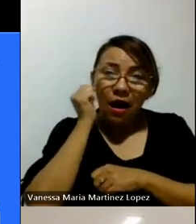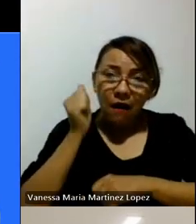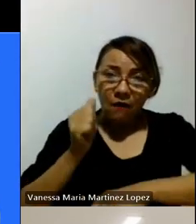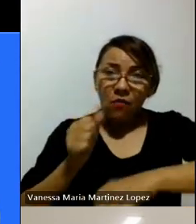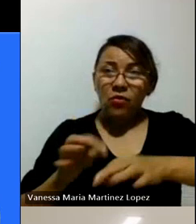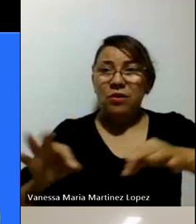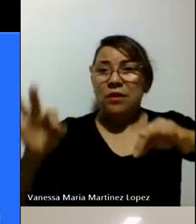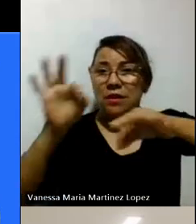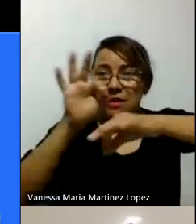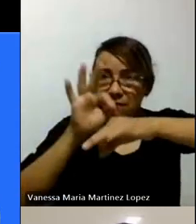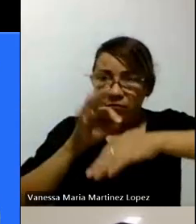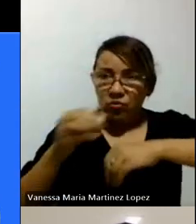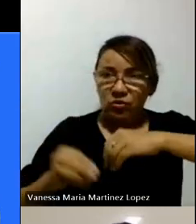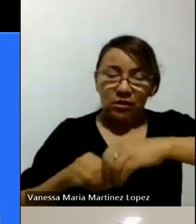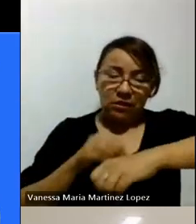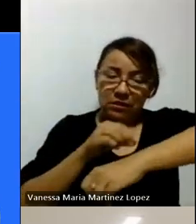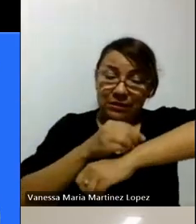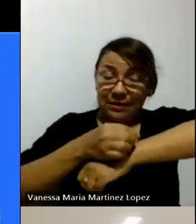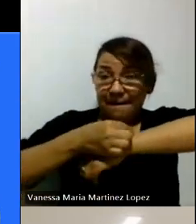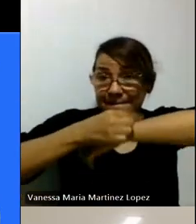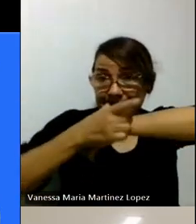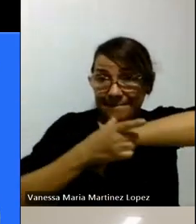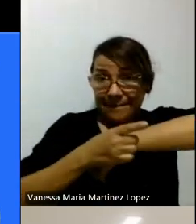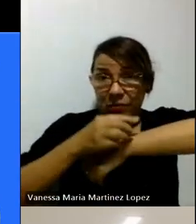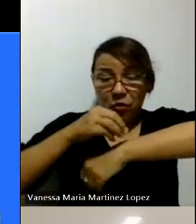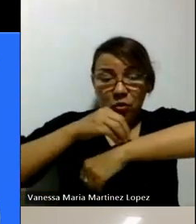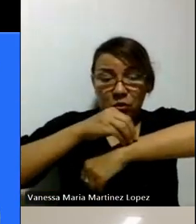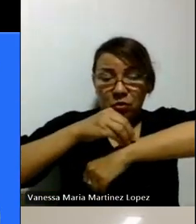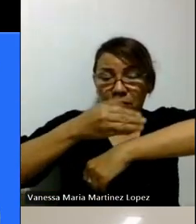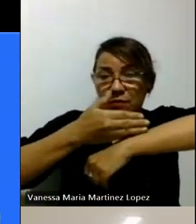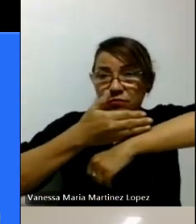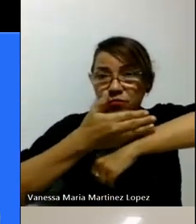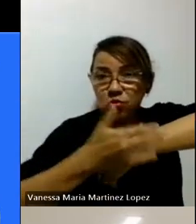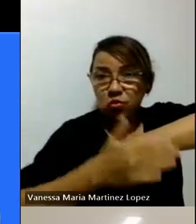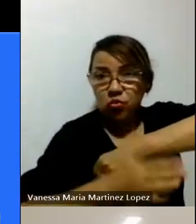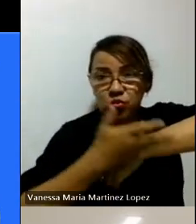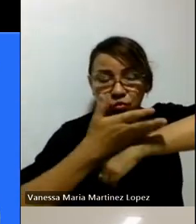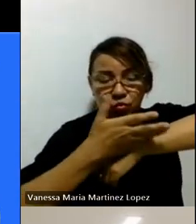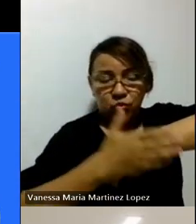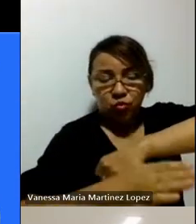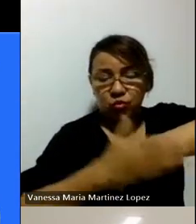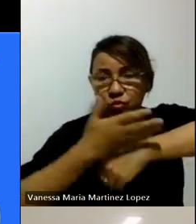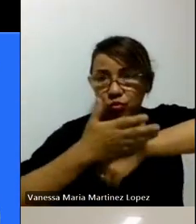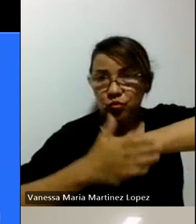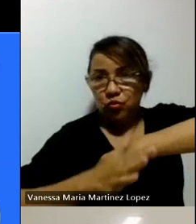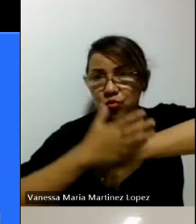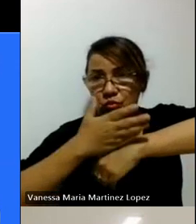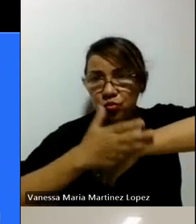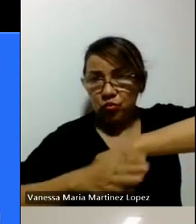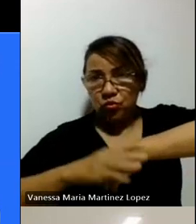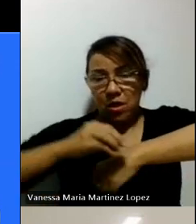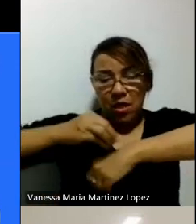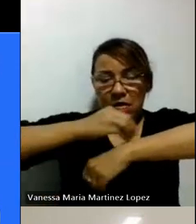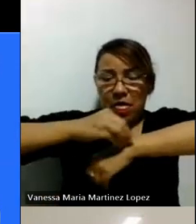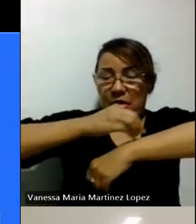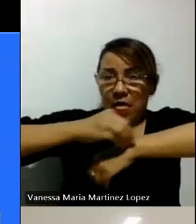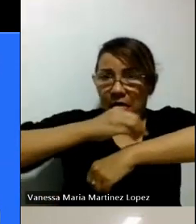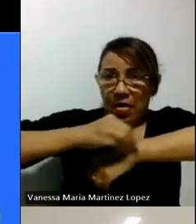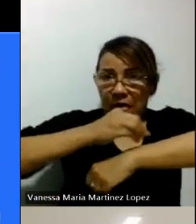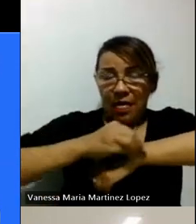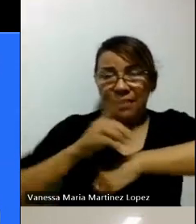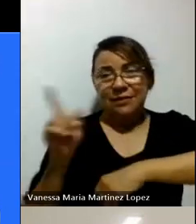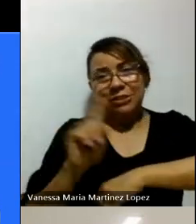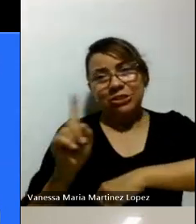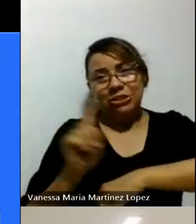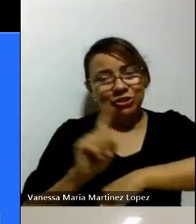el centro de la herida hacia afuera sin devolvernos. Cualquier gasa que empiece con este proceso, no la vamos a empezar a dar muchas vueltas porque